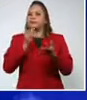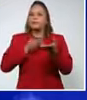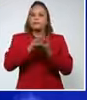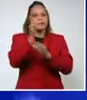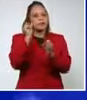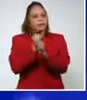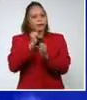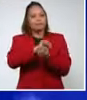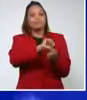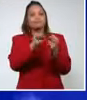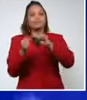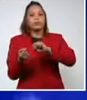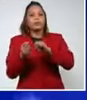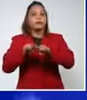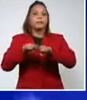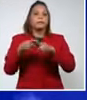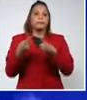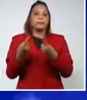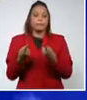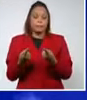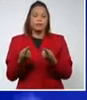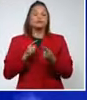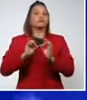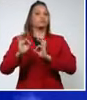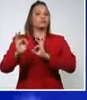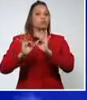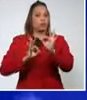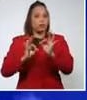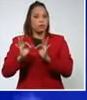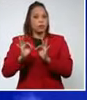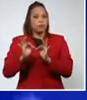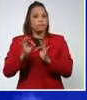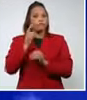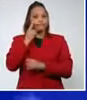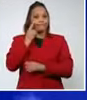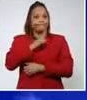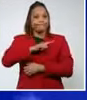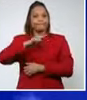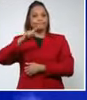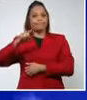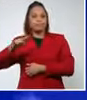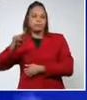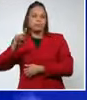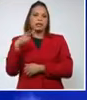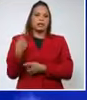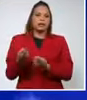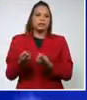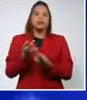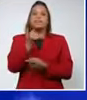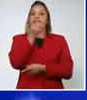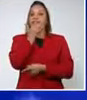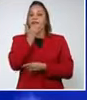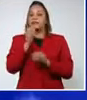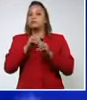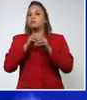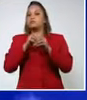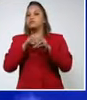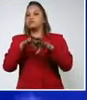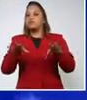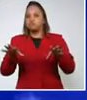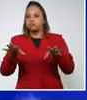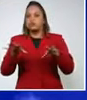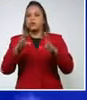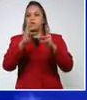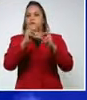controla, pero mucho cuidado como lo están teniendo ellos para evitar que se incremente más el número